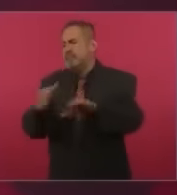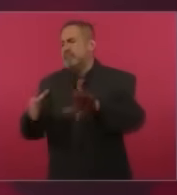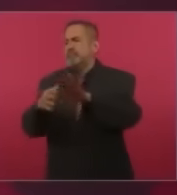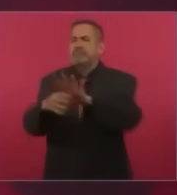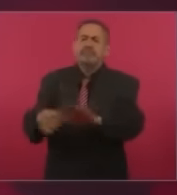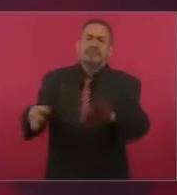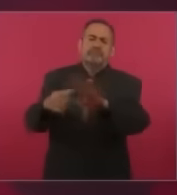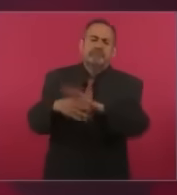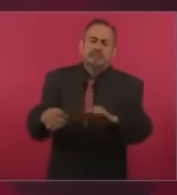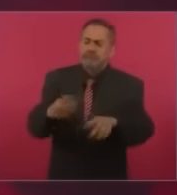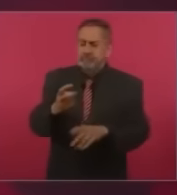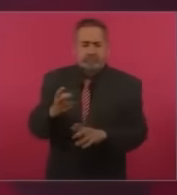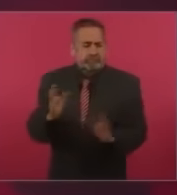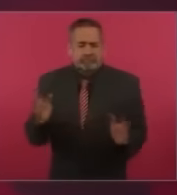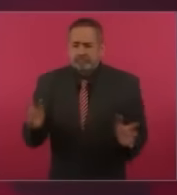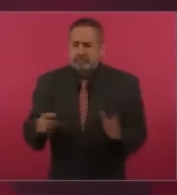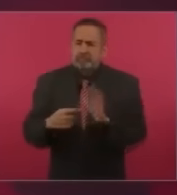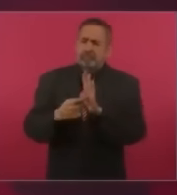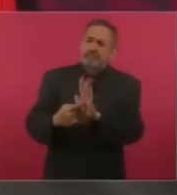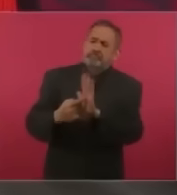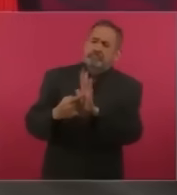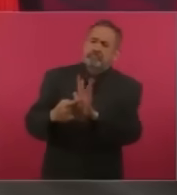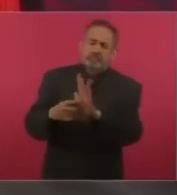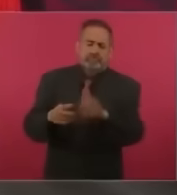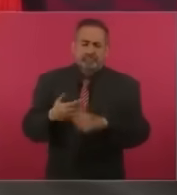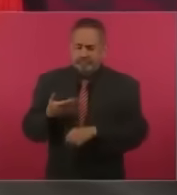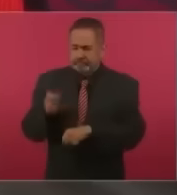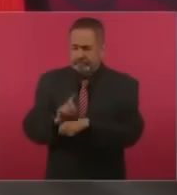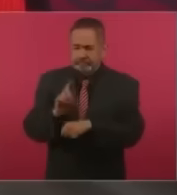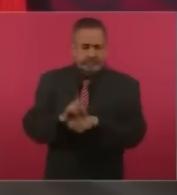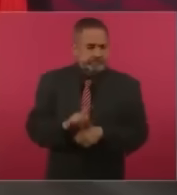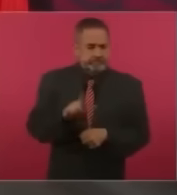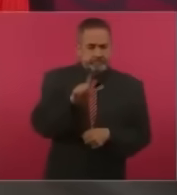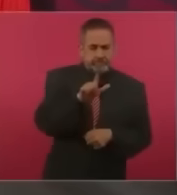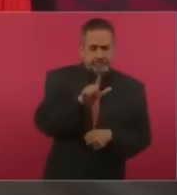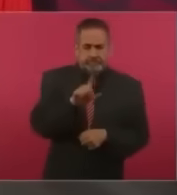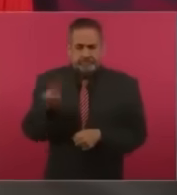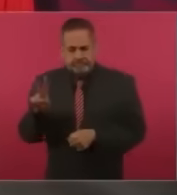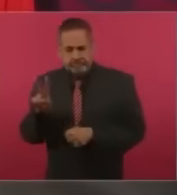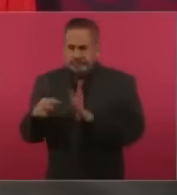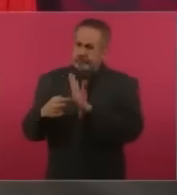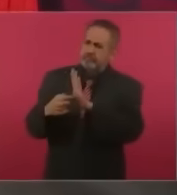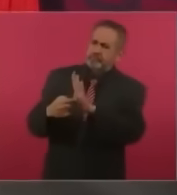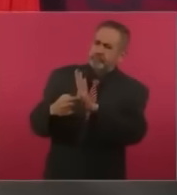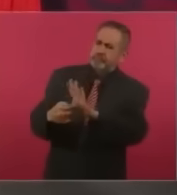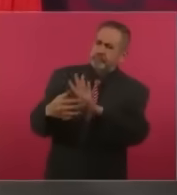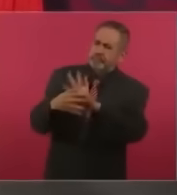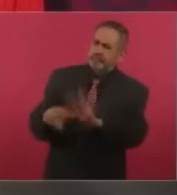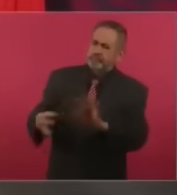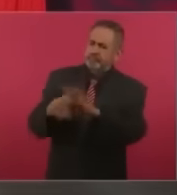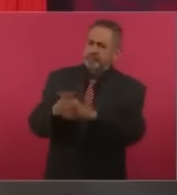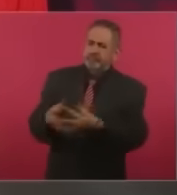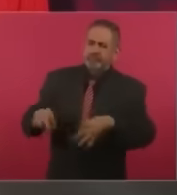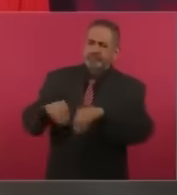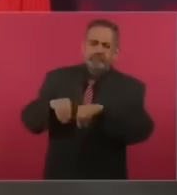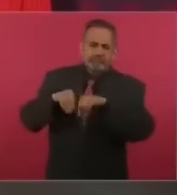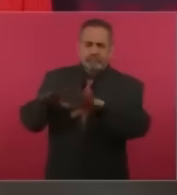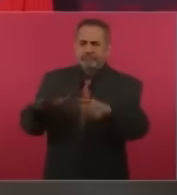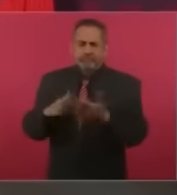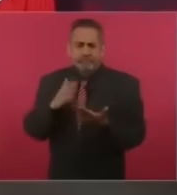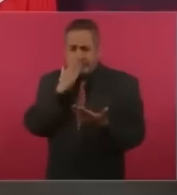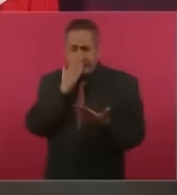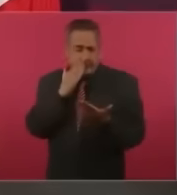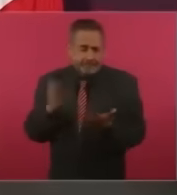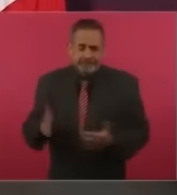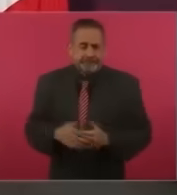Sí en la aspiración fundamental por una sociedad que deje atrás la injusticia social y la pobreza y en su crítica a los privilegios y